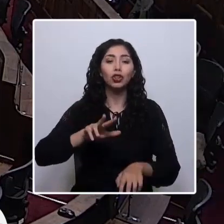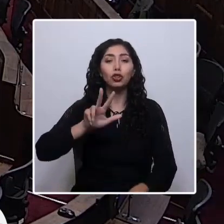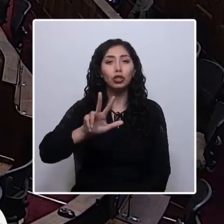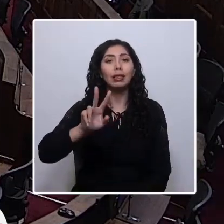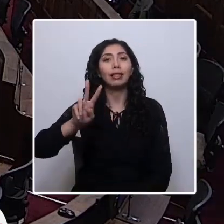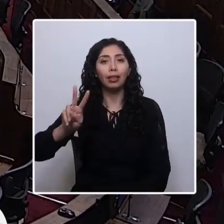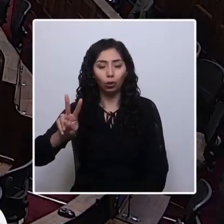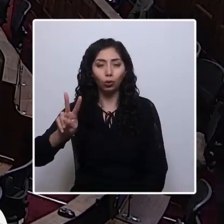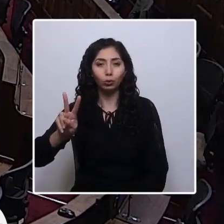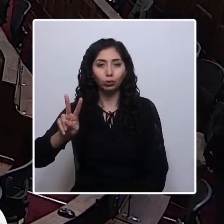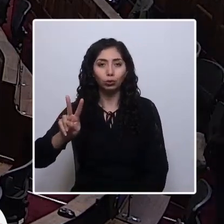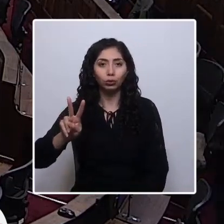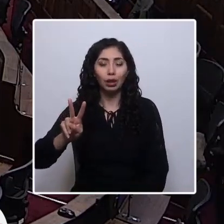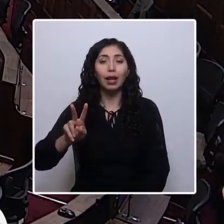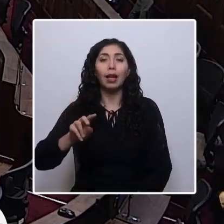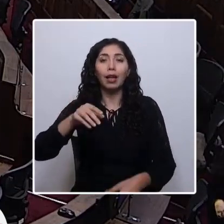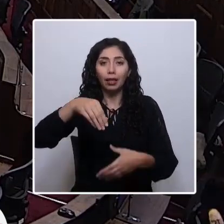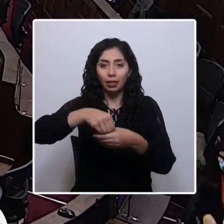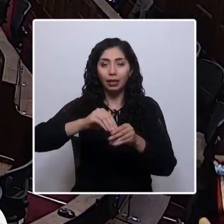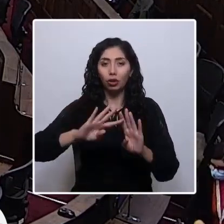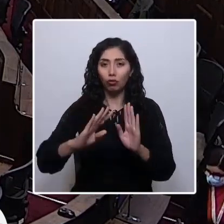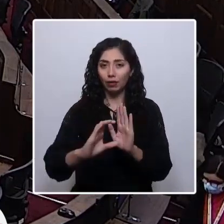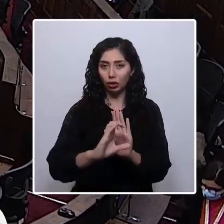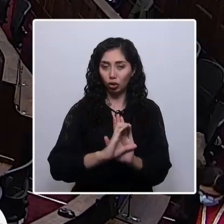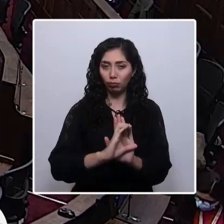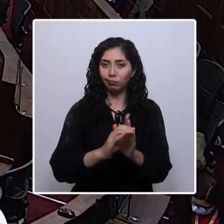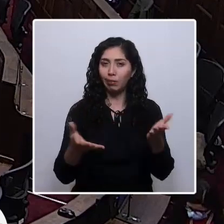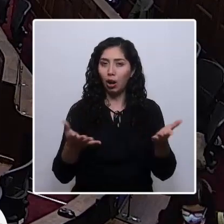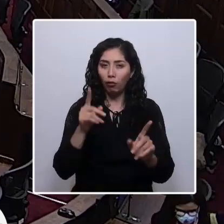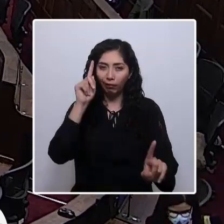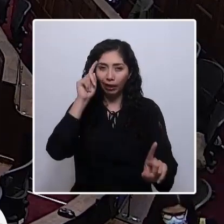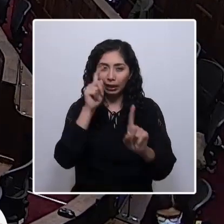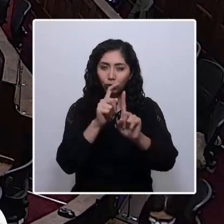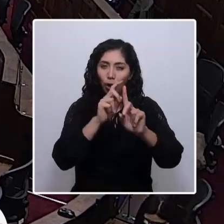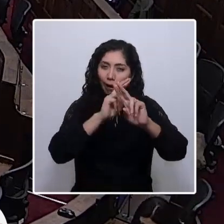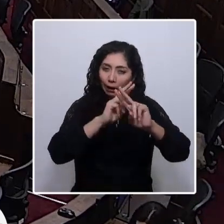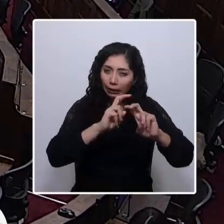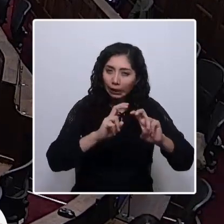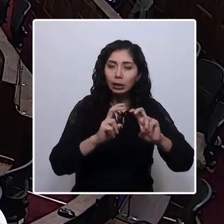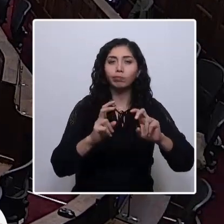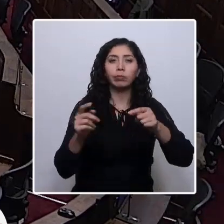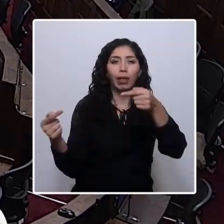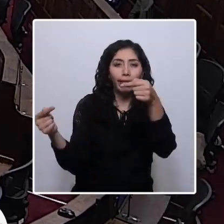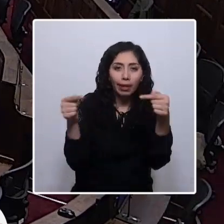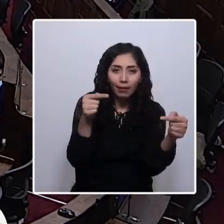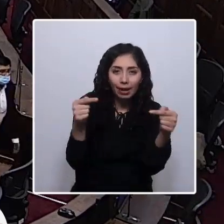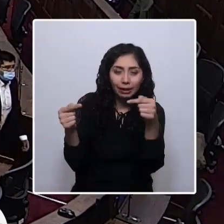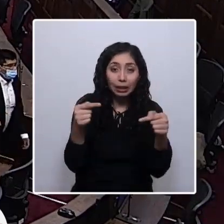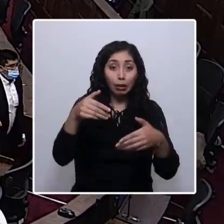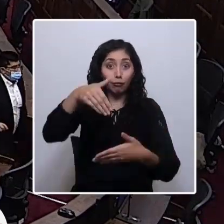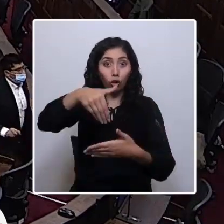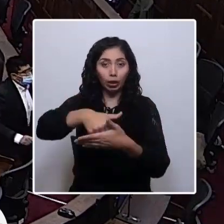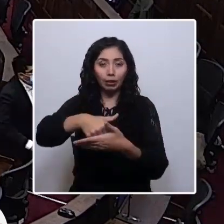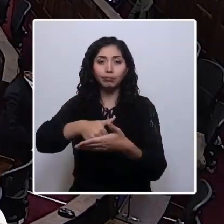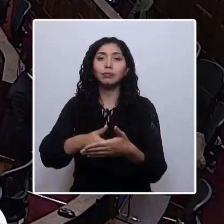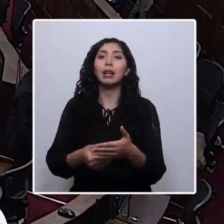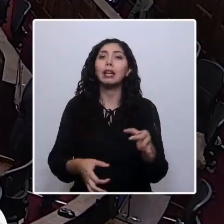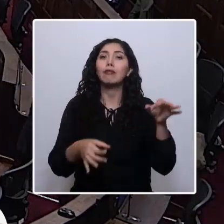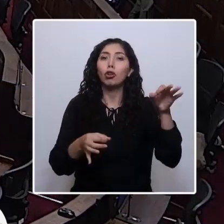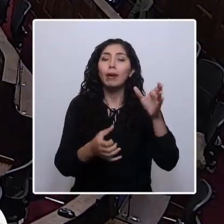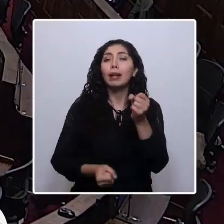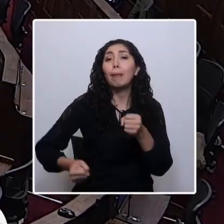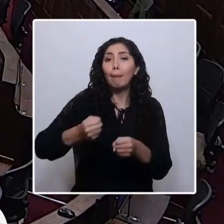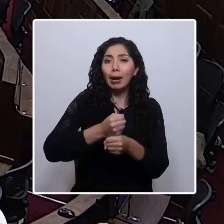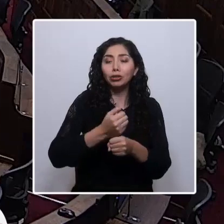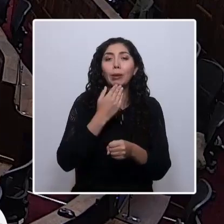de la Convención Constitucional para analizar, debatir y votar el informe de reemplazo e informe de segunda